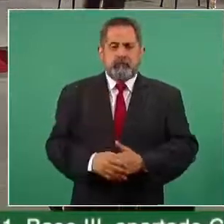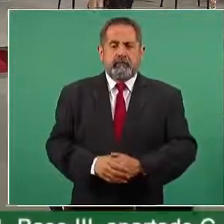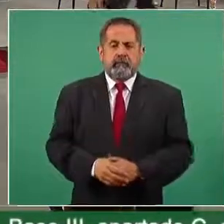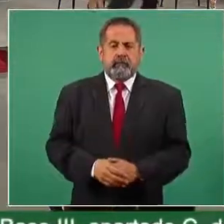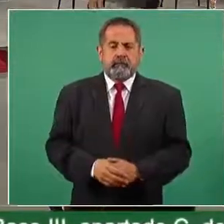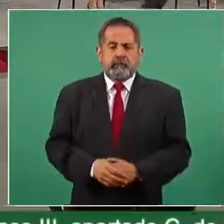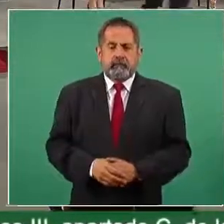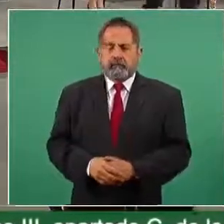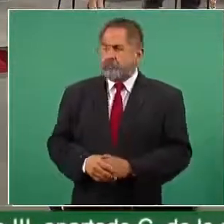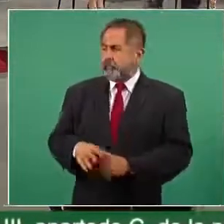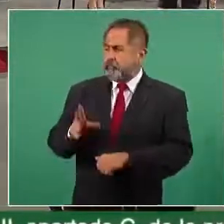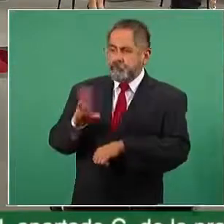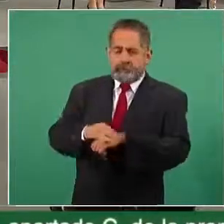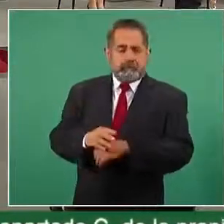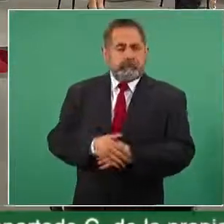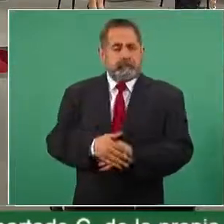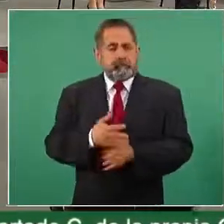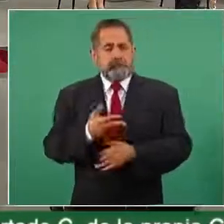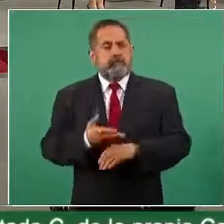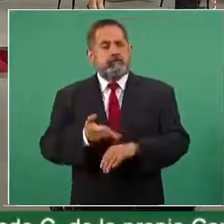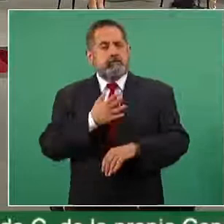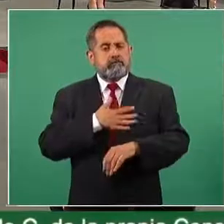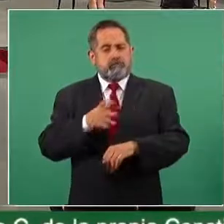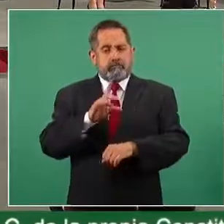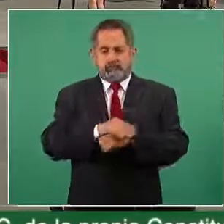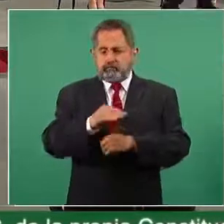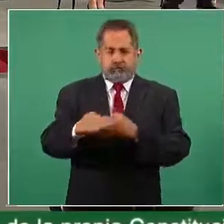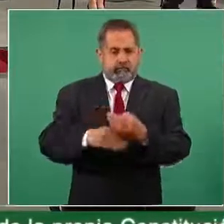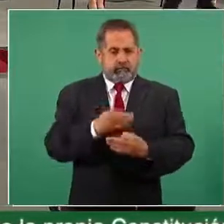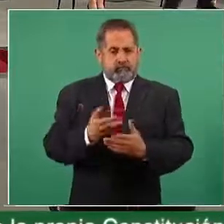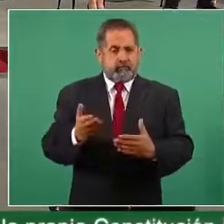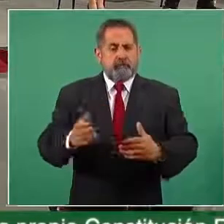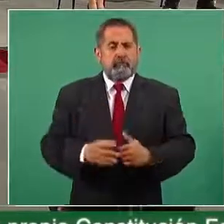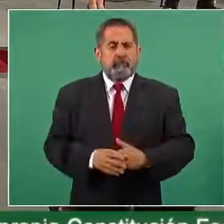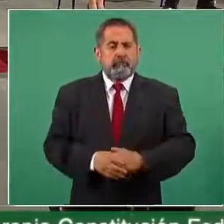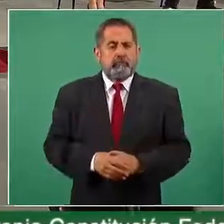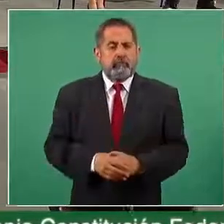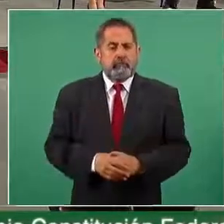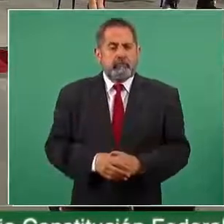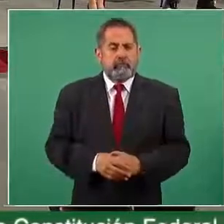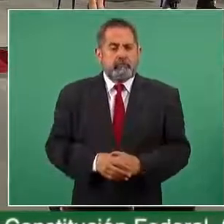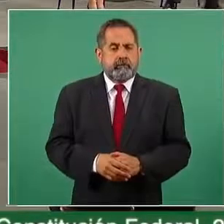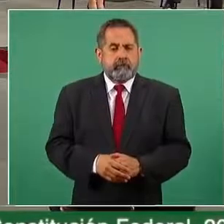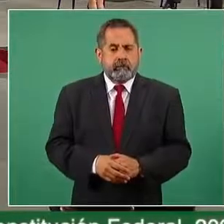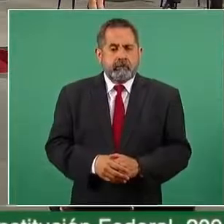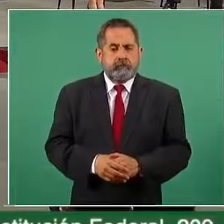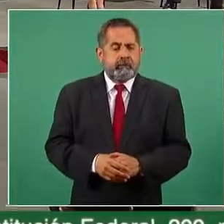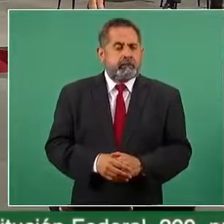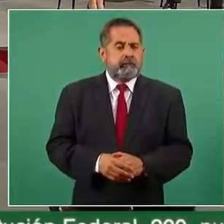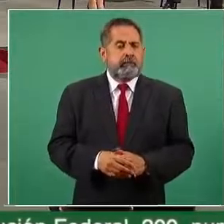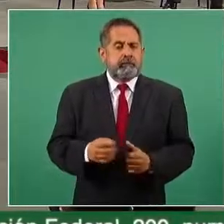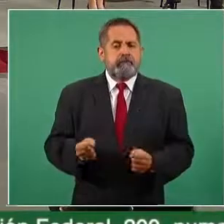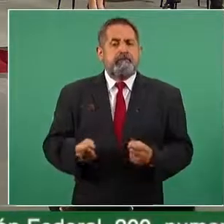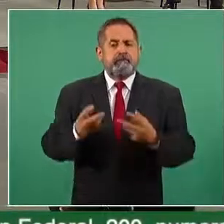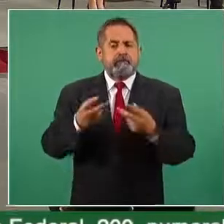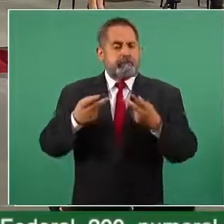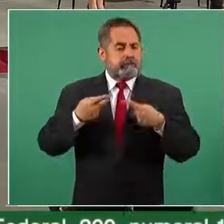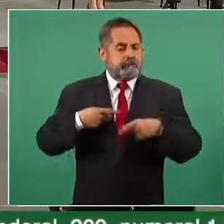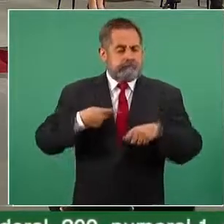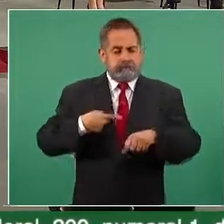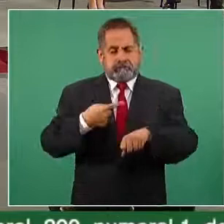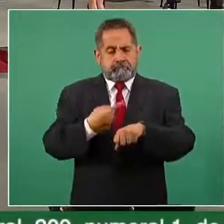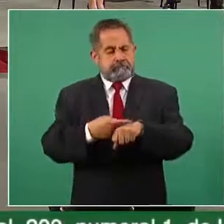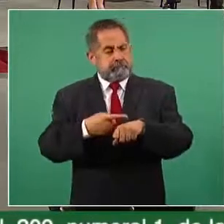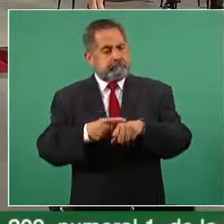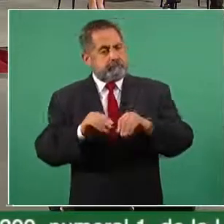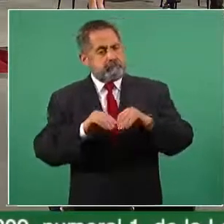Presidente, con su permiso. Muy buenos días a todas y todos. Les compartimos el estado que guarda la epidemia y la buena